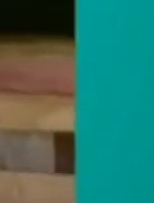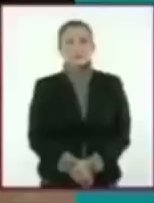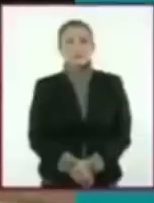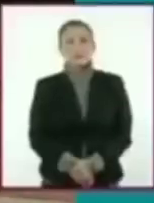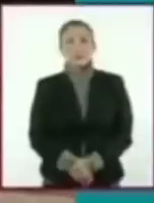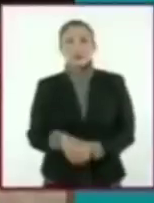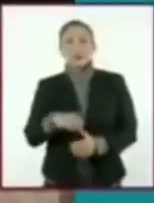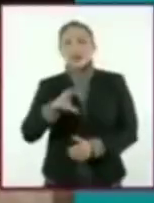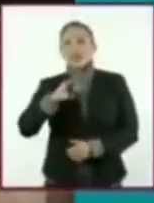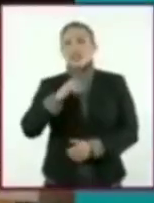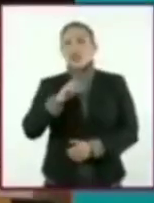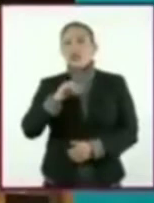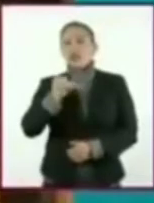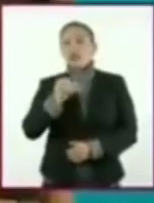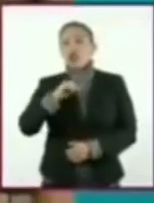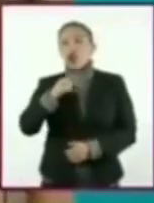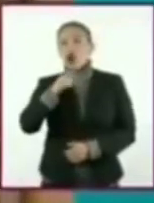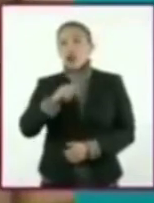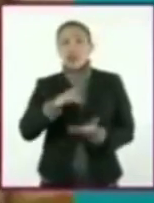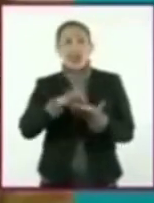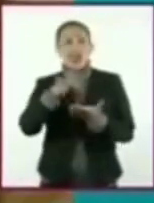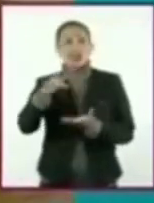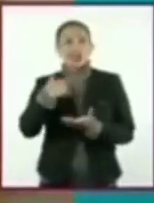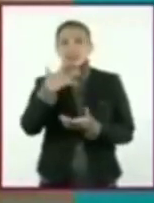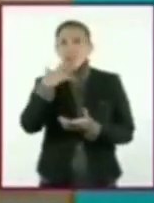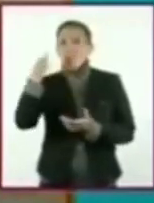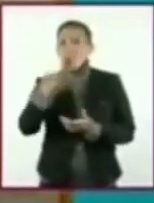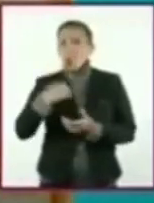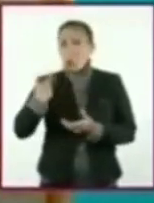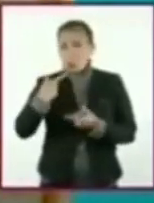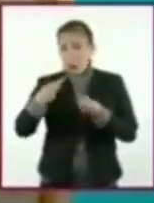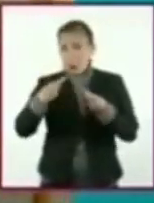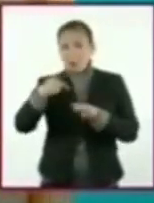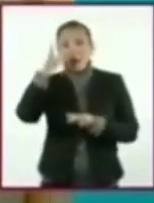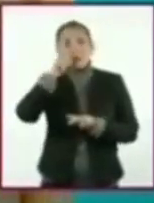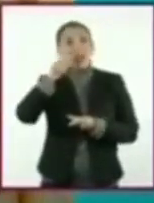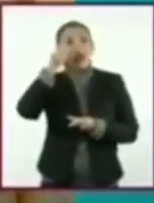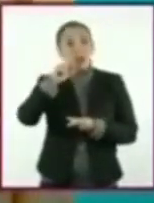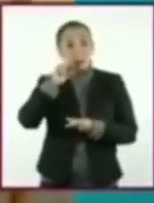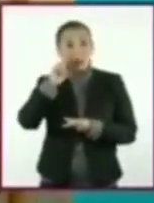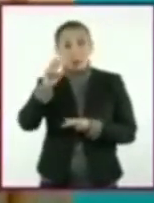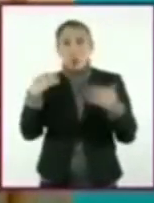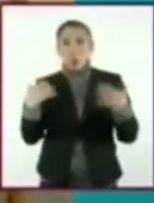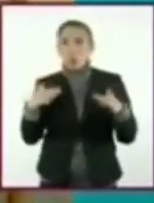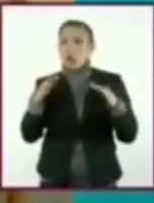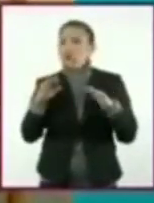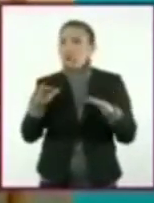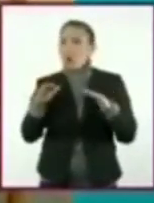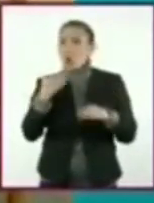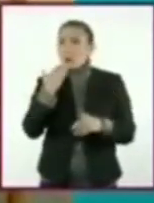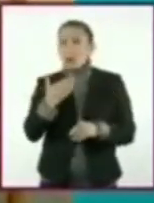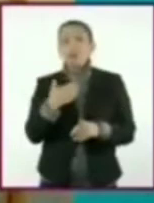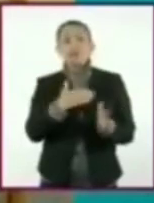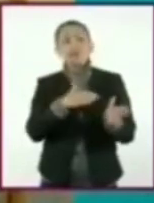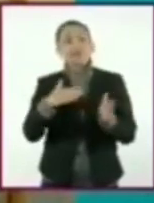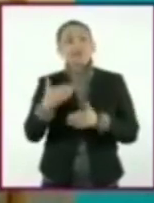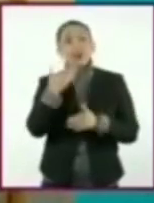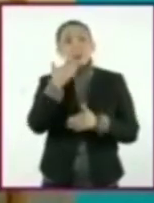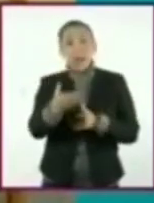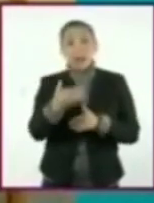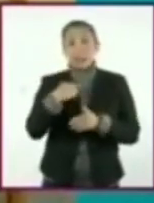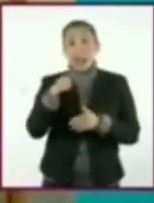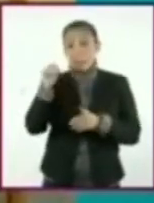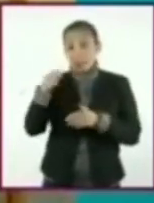Chef Yogi, muchísimas gracias por esa deliciosa receta. Ya la voy a hacer mañana mismo porque se ve espectacular. Y bueno, pues de